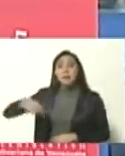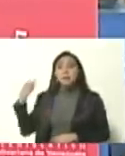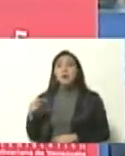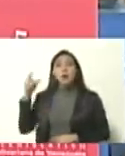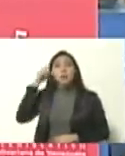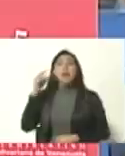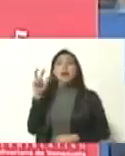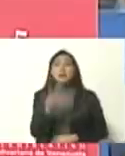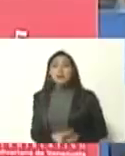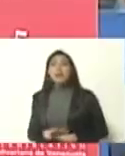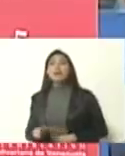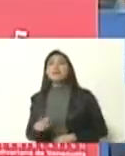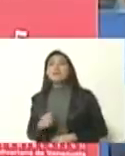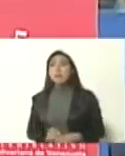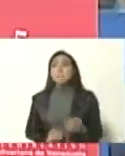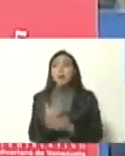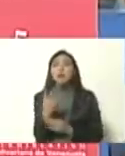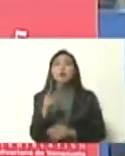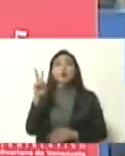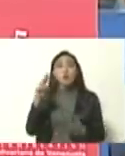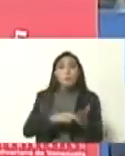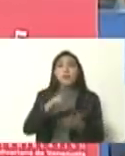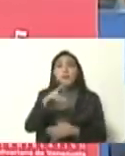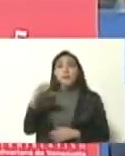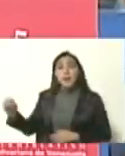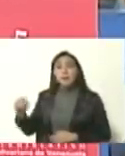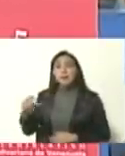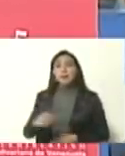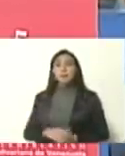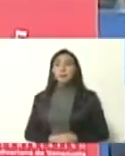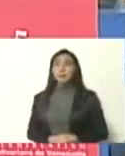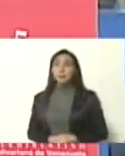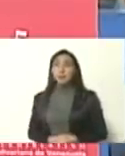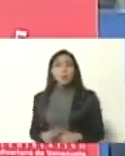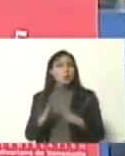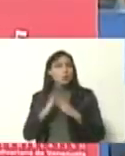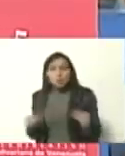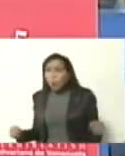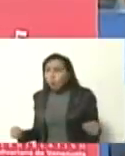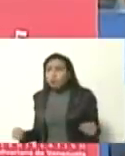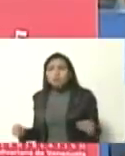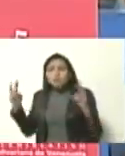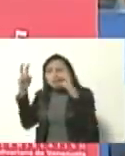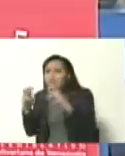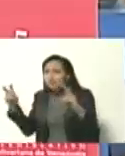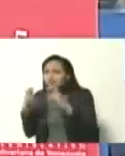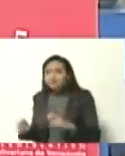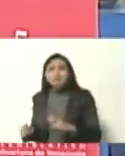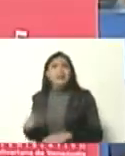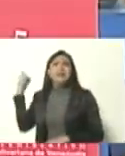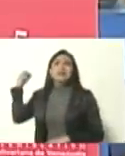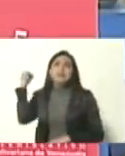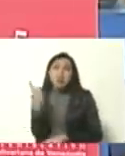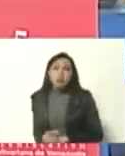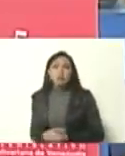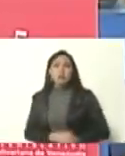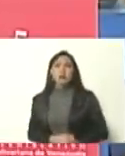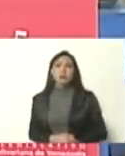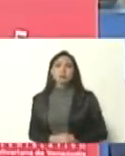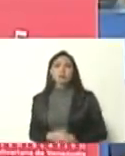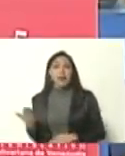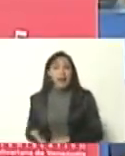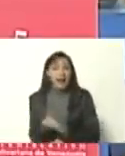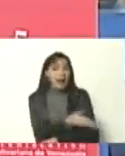3 de mayo del año 2020. Todo eso fue denunciado antes de que los